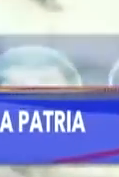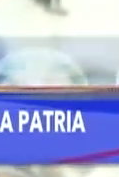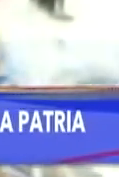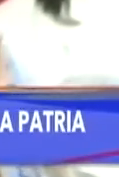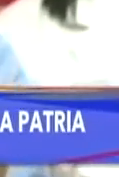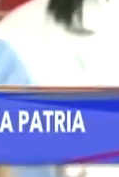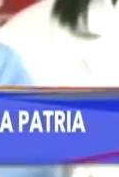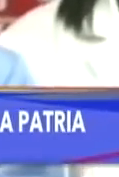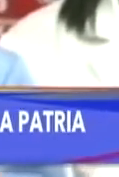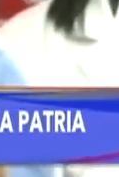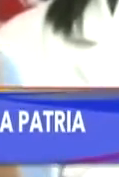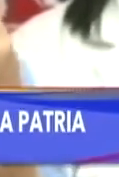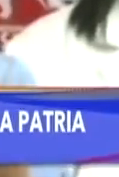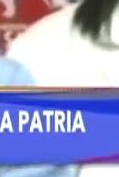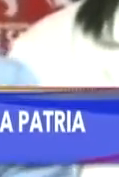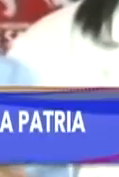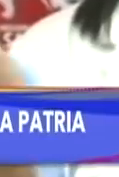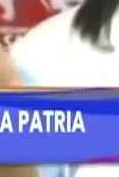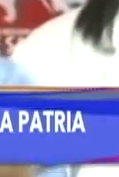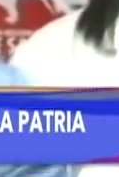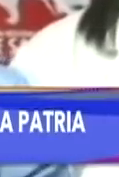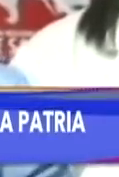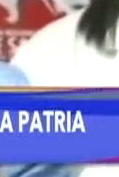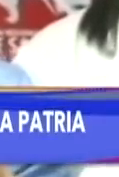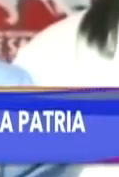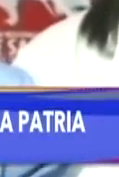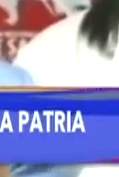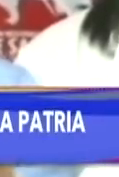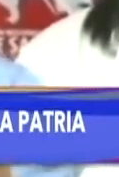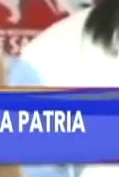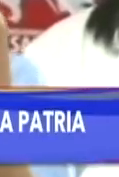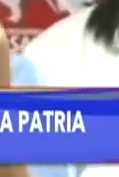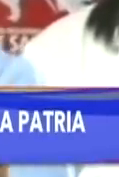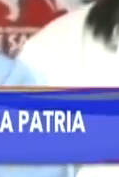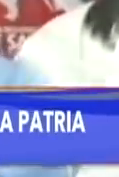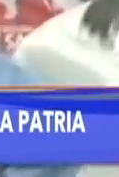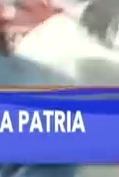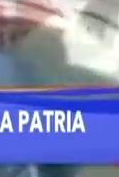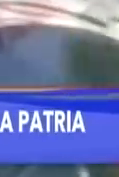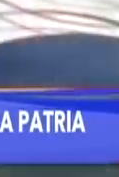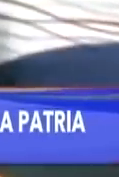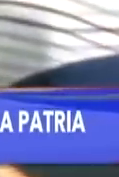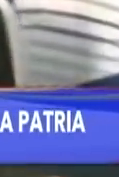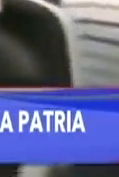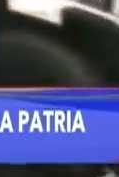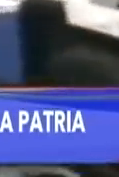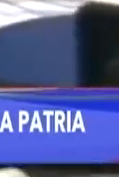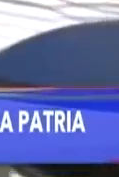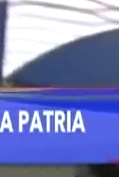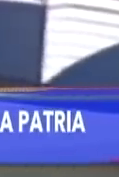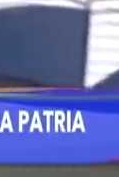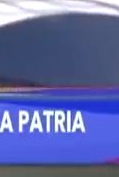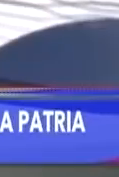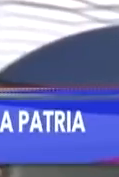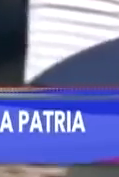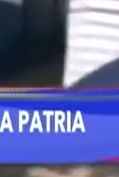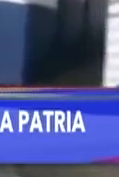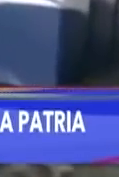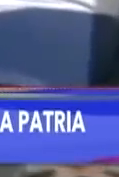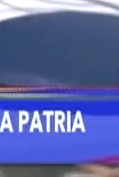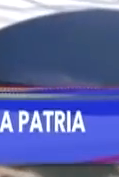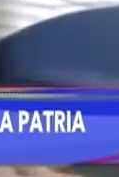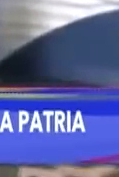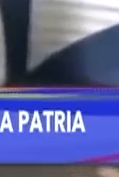Esas áreas de laboratorio calibran, escanean cada uno de estos dispositivos auriculares y son entregados a